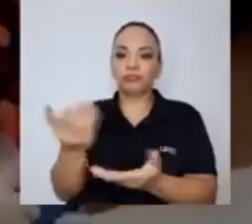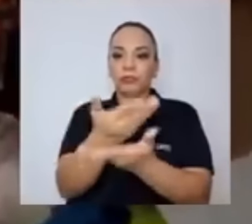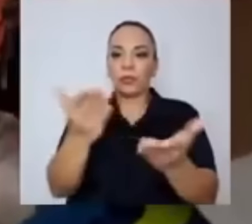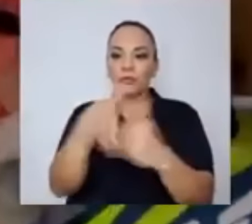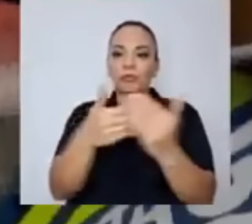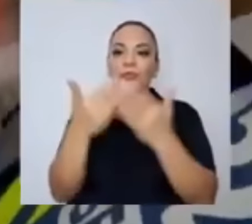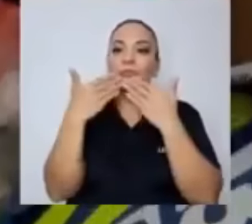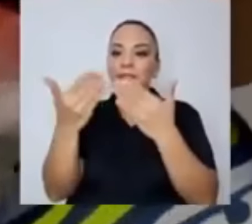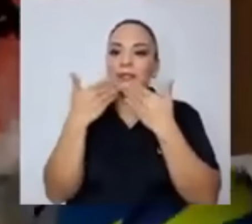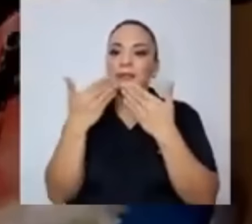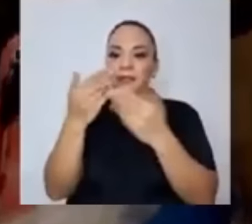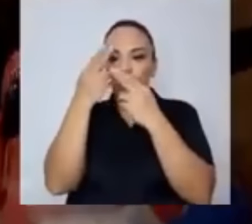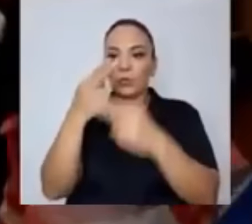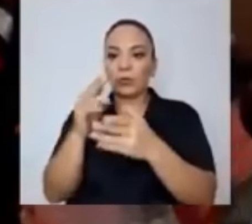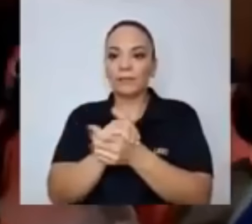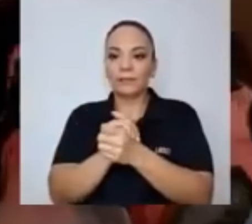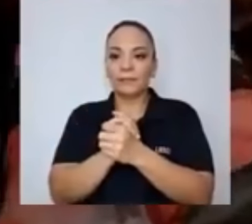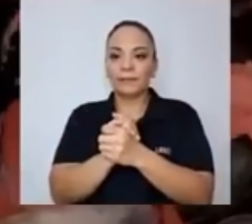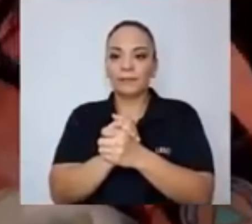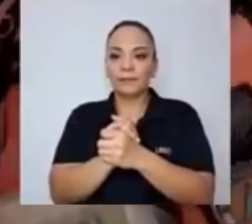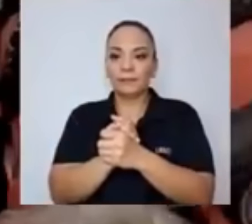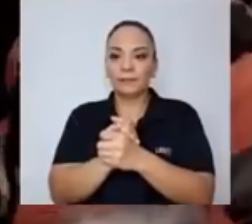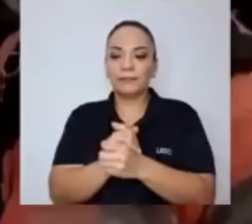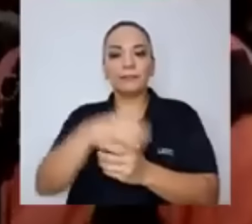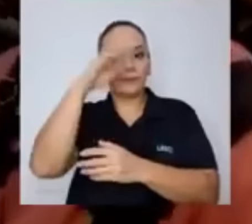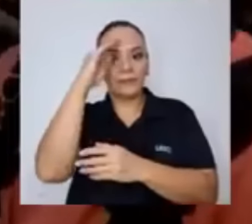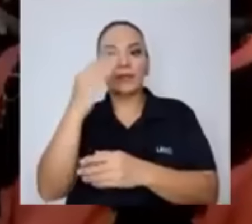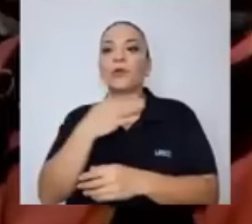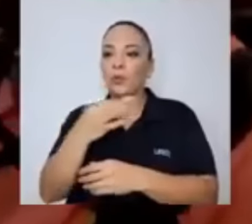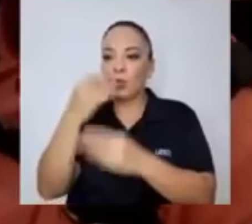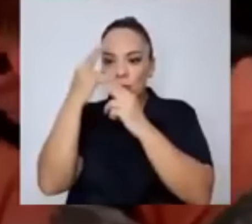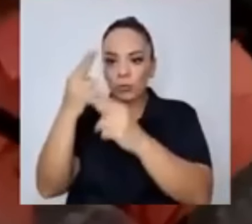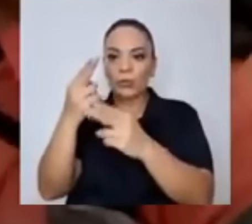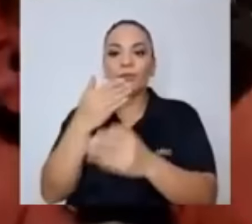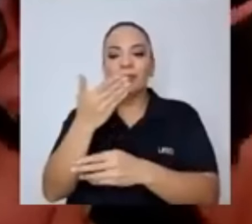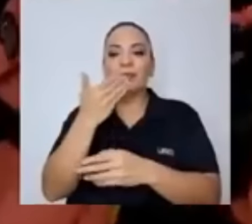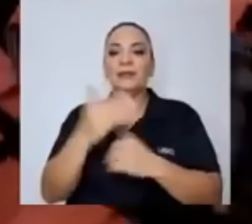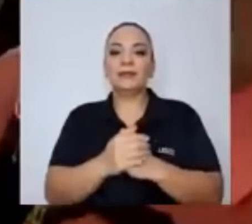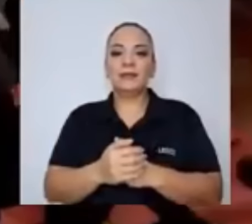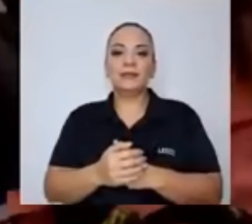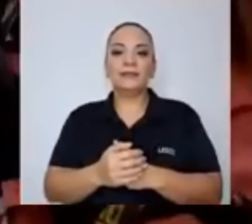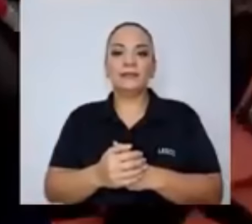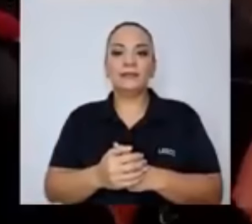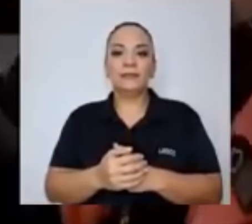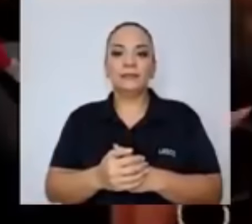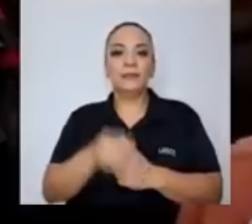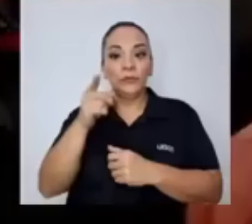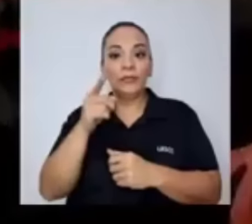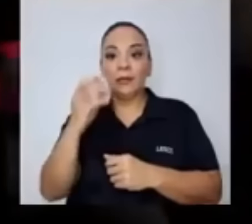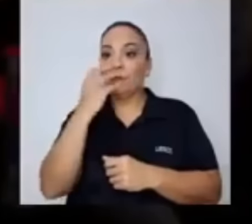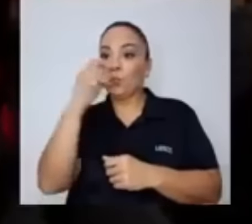Muchas gracias. Qué honor. Hola. Qué honor. Muchas gracias. ¿Eh? ¿Usted busa?